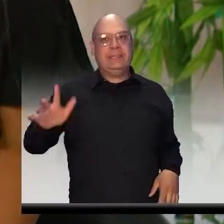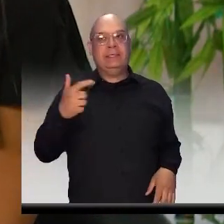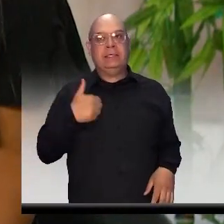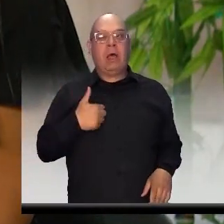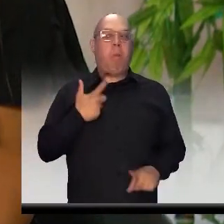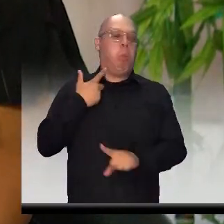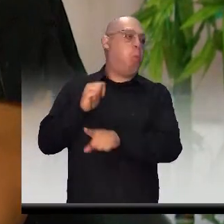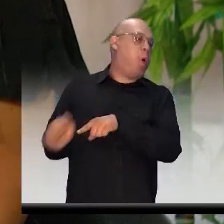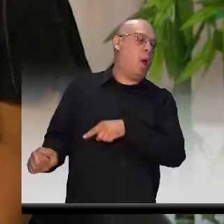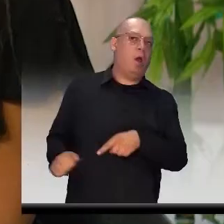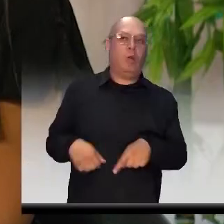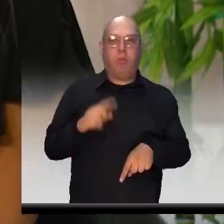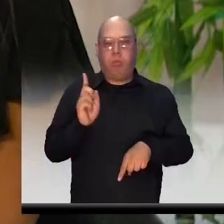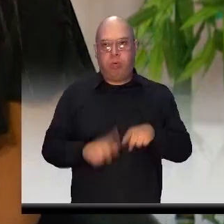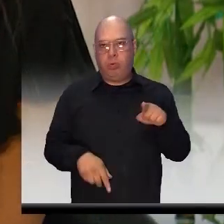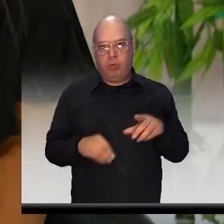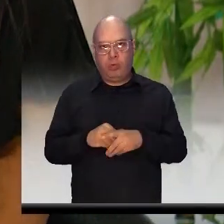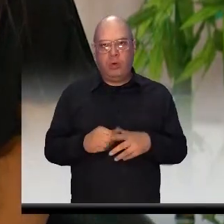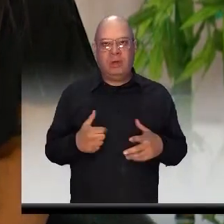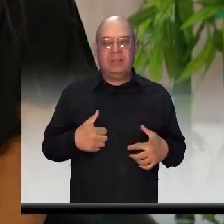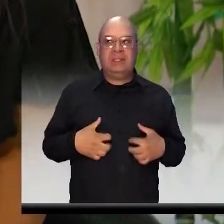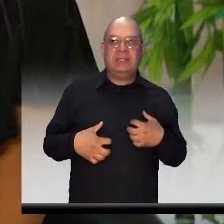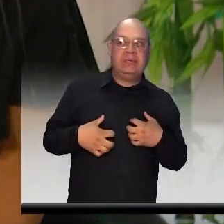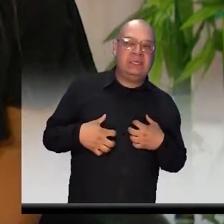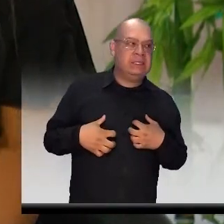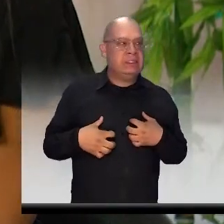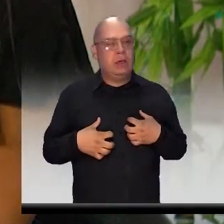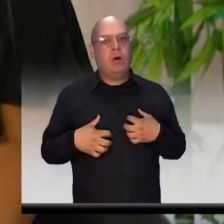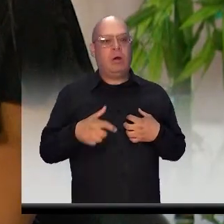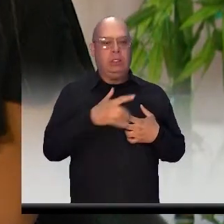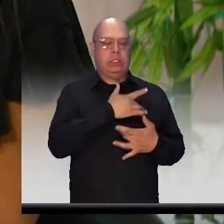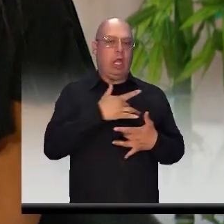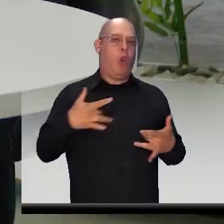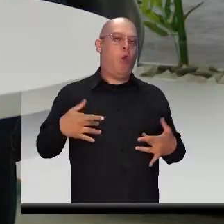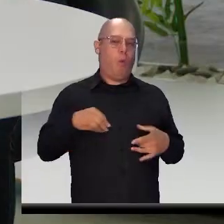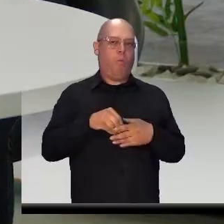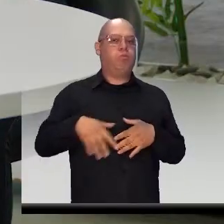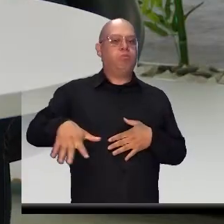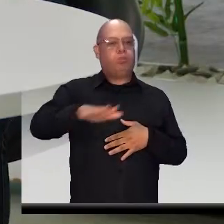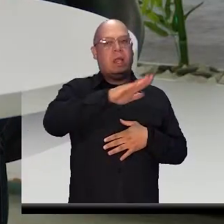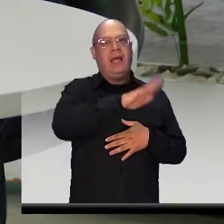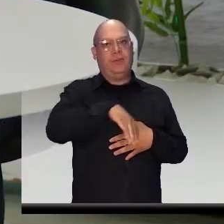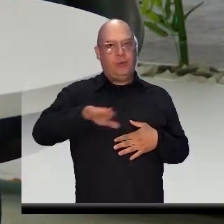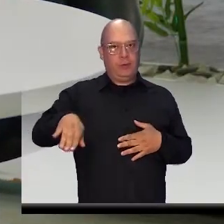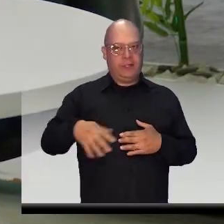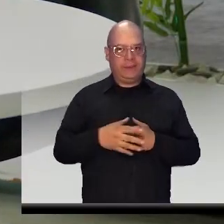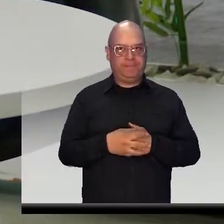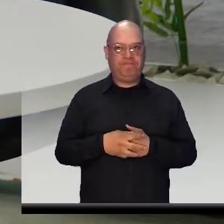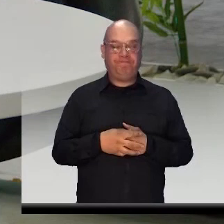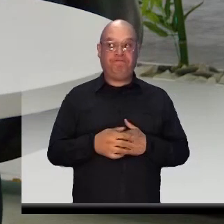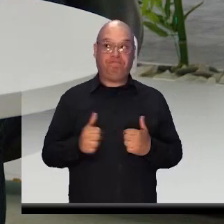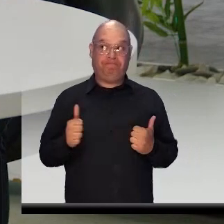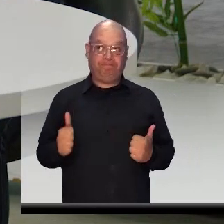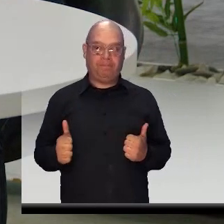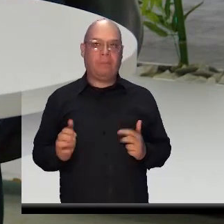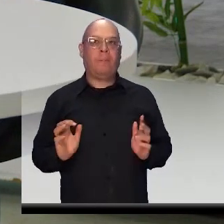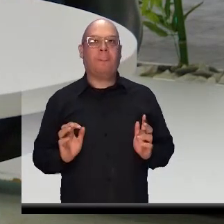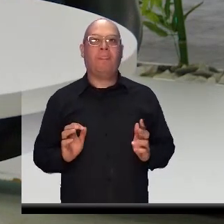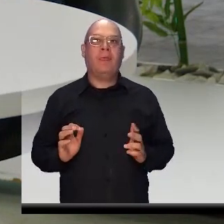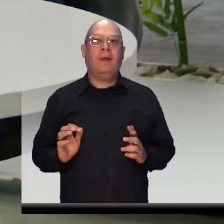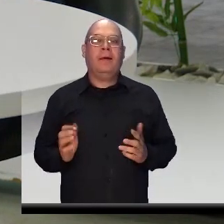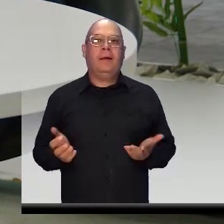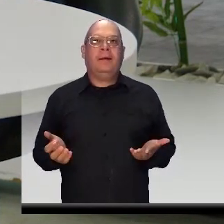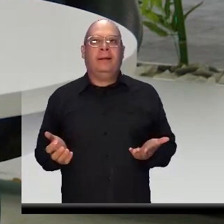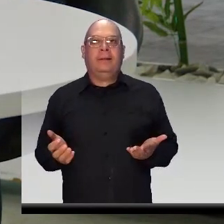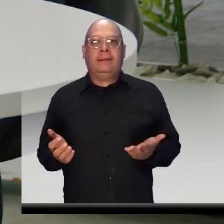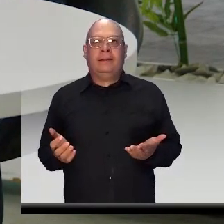también en términos de la amenaza que representa para la salud pública en el departamento. Qué bien, me encanta que nos llames